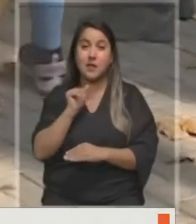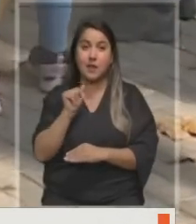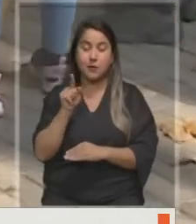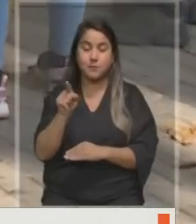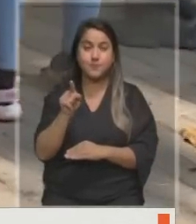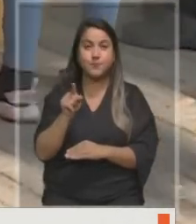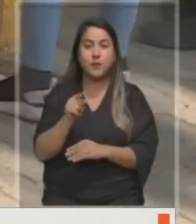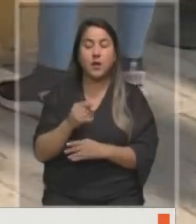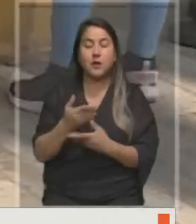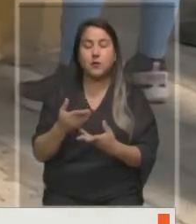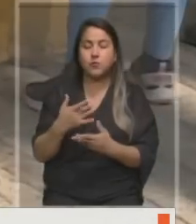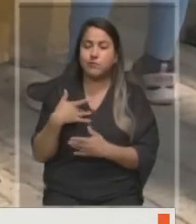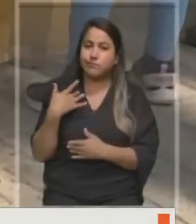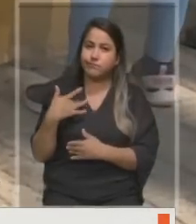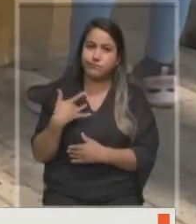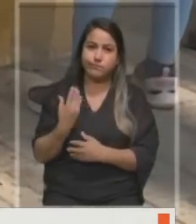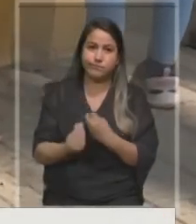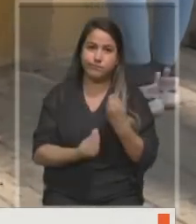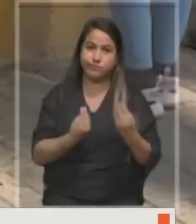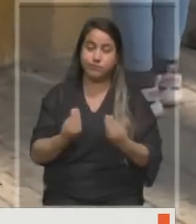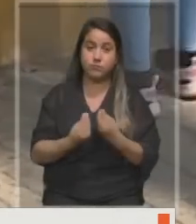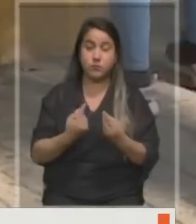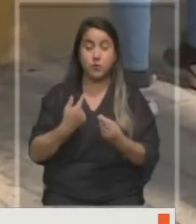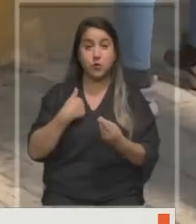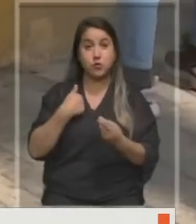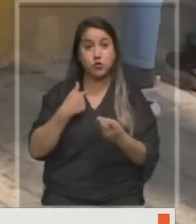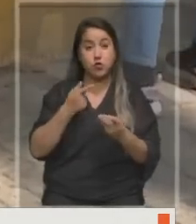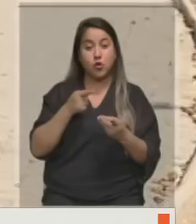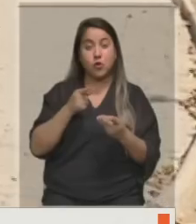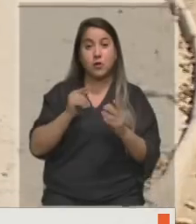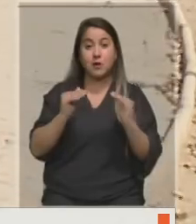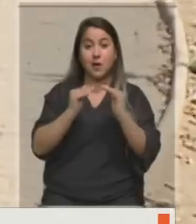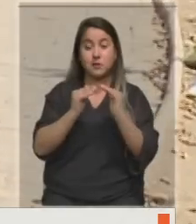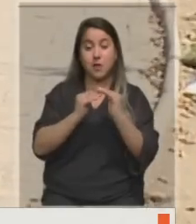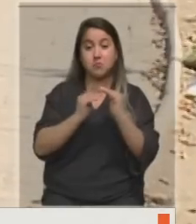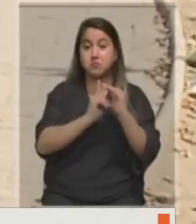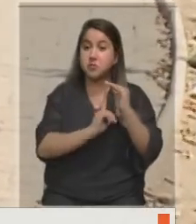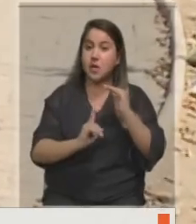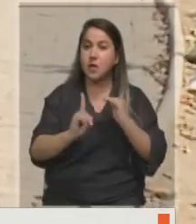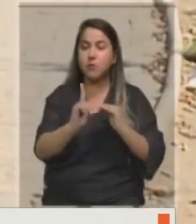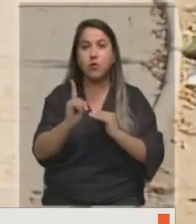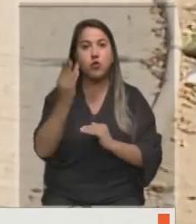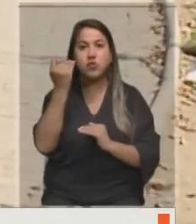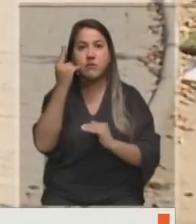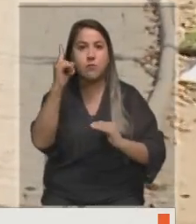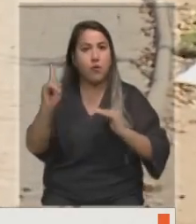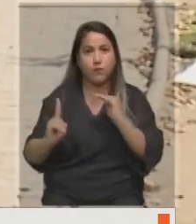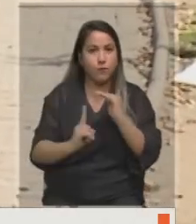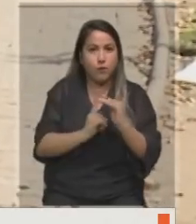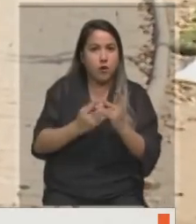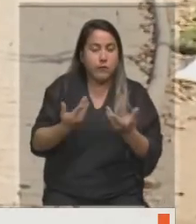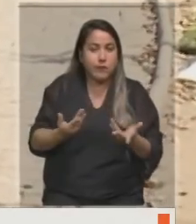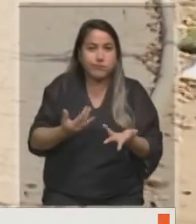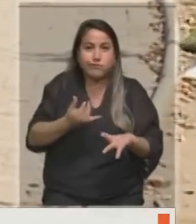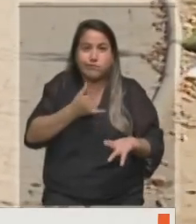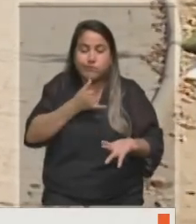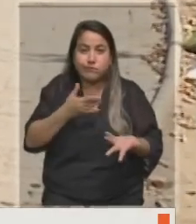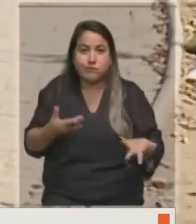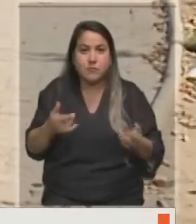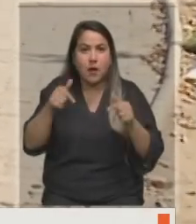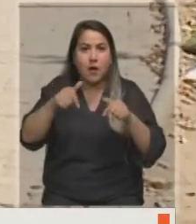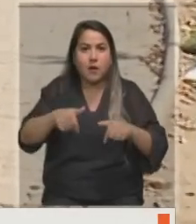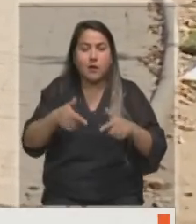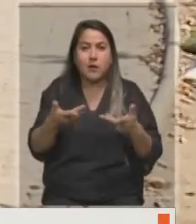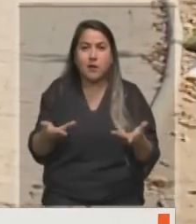lo que está pasando uno sale y no sabe si va a llegar a su casa arranqué Santiago por lo mismo y acá me encuentro con lo mismo